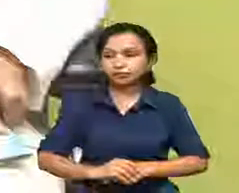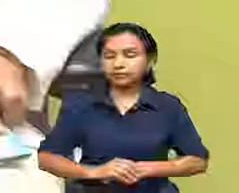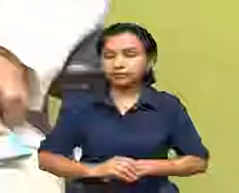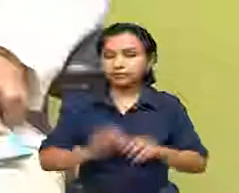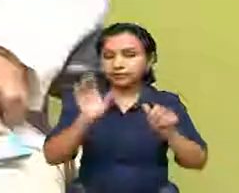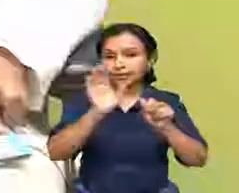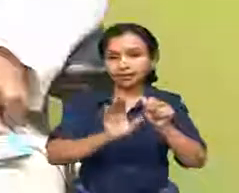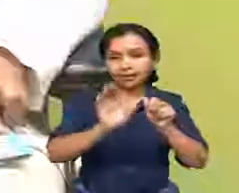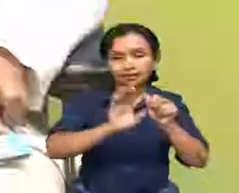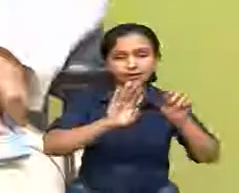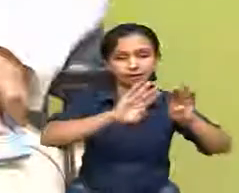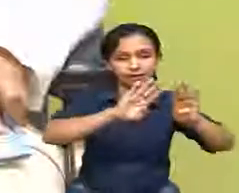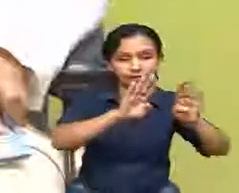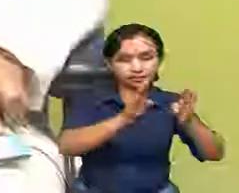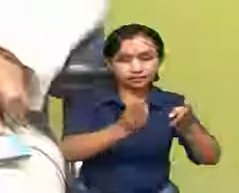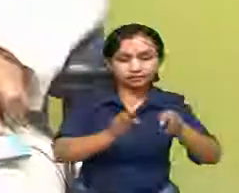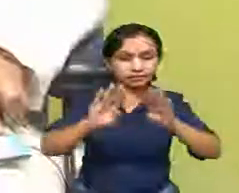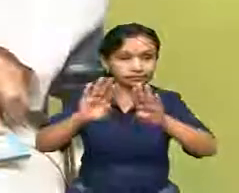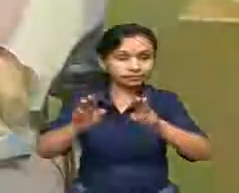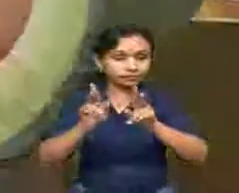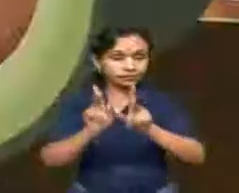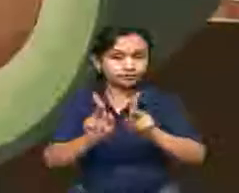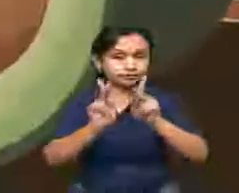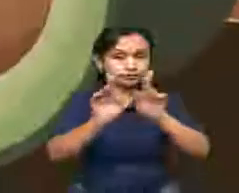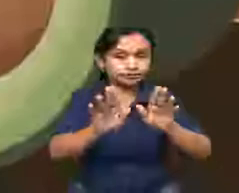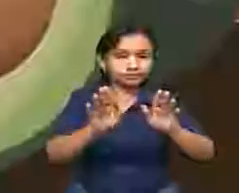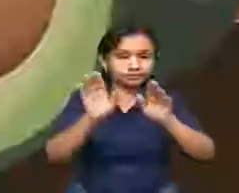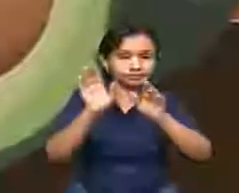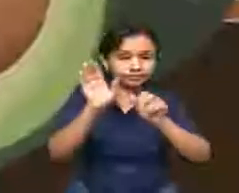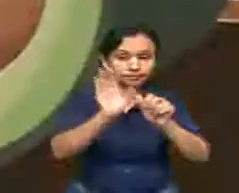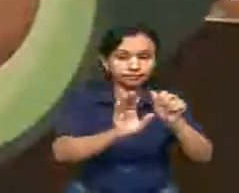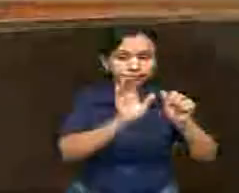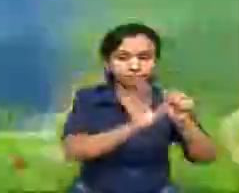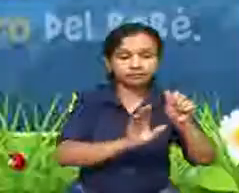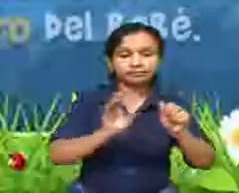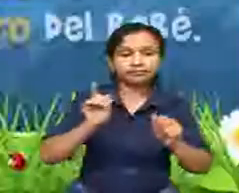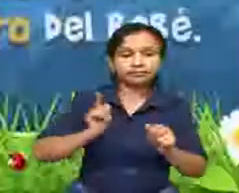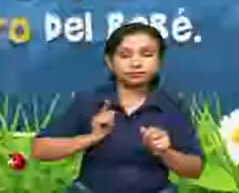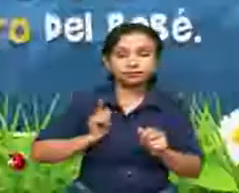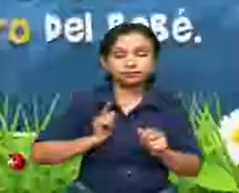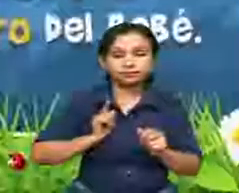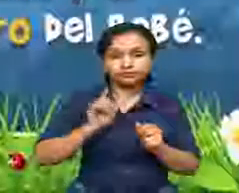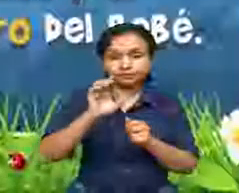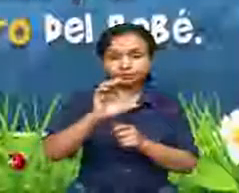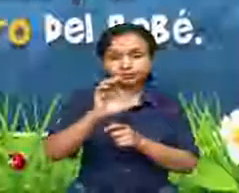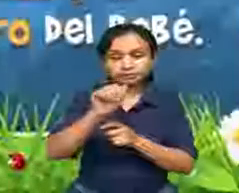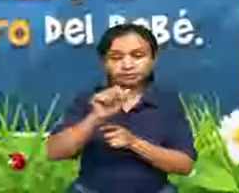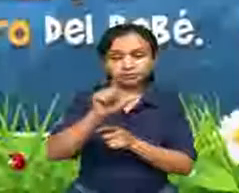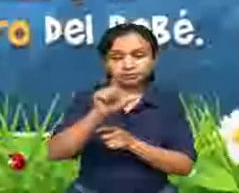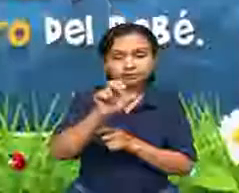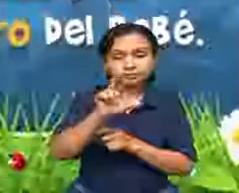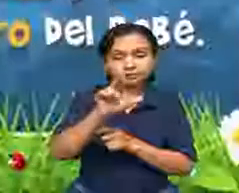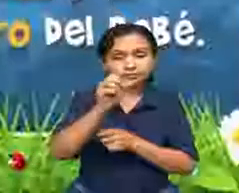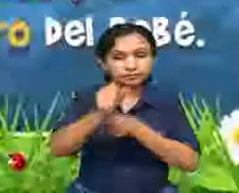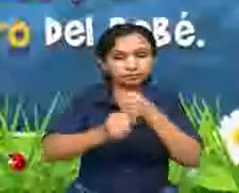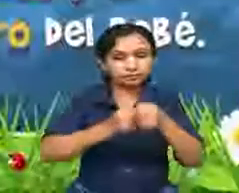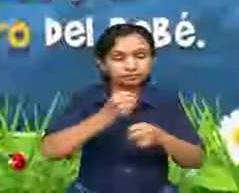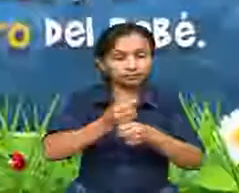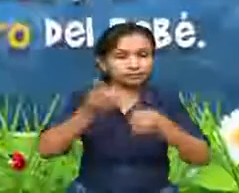cada mujer o cada persona, cada individuo, se le saca su caloría dependiendo de edad, peso.